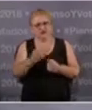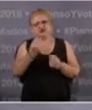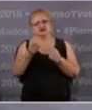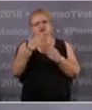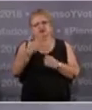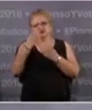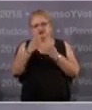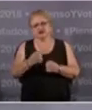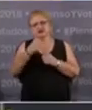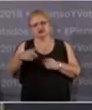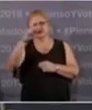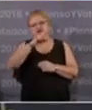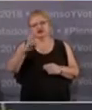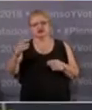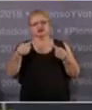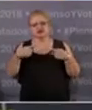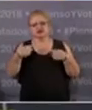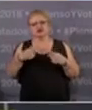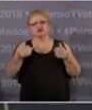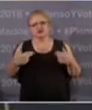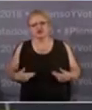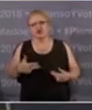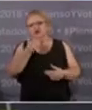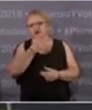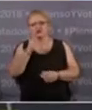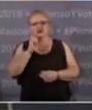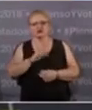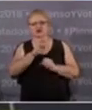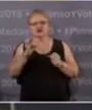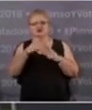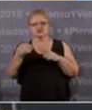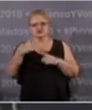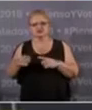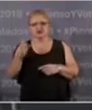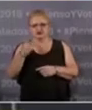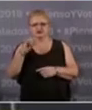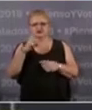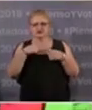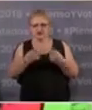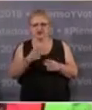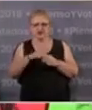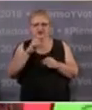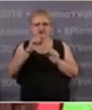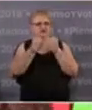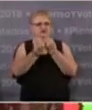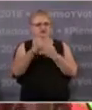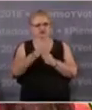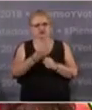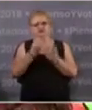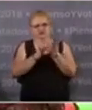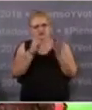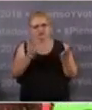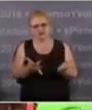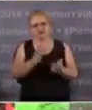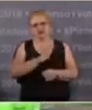seres humanos, sean hombres, sean mujeres, y los sistemas de convivencia que así se den en la sociedad. Gracias. Muchas